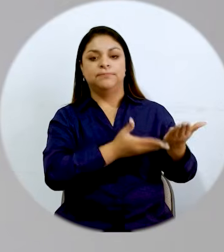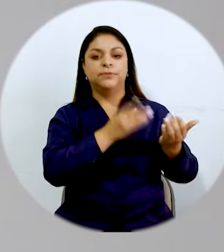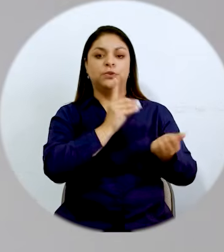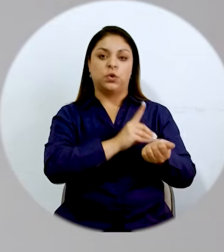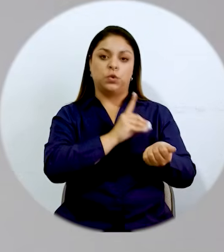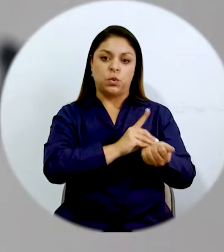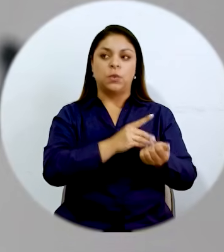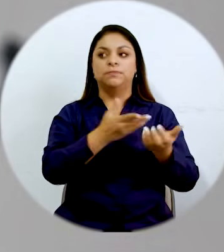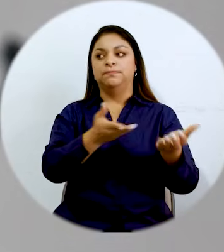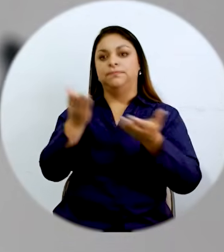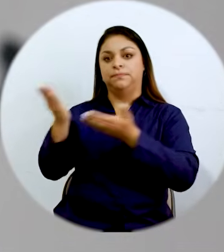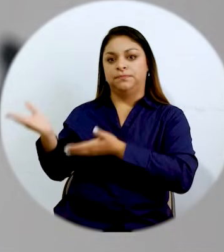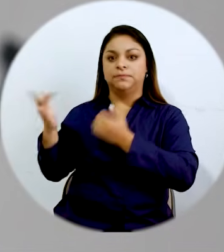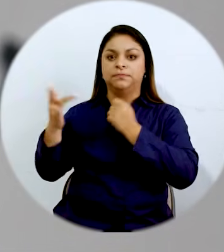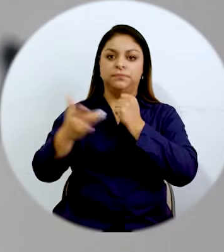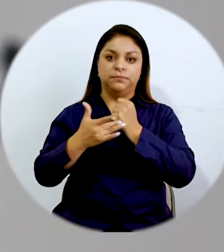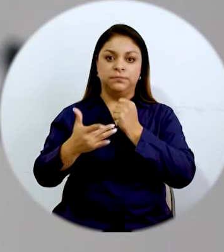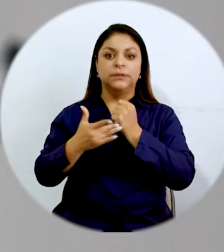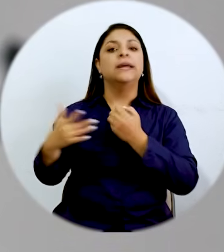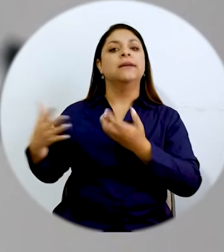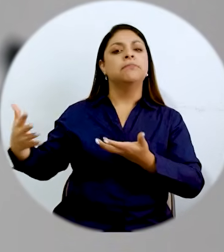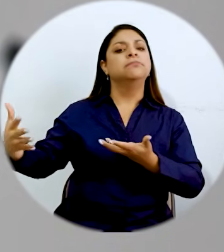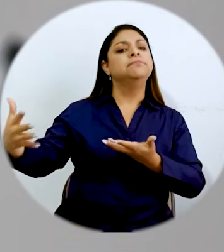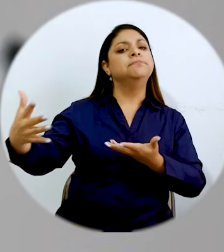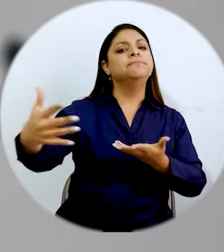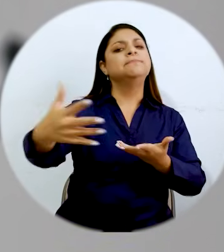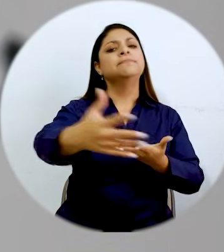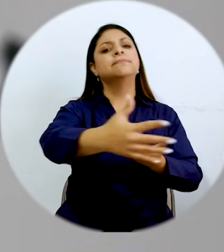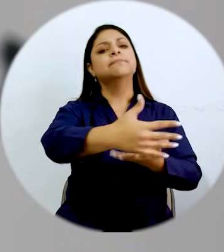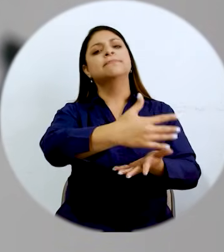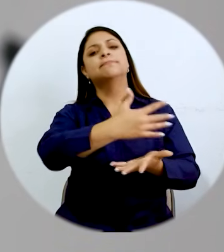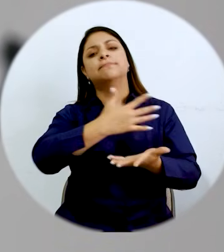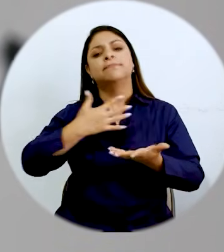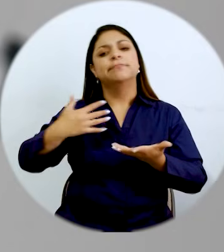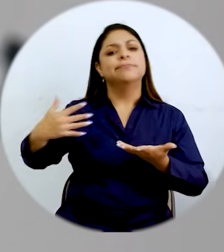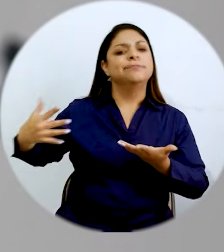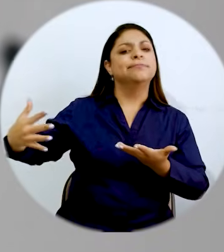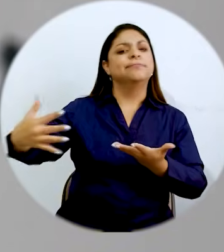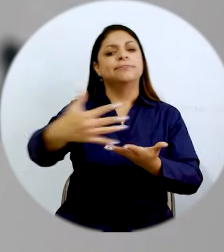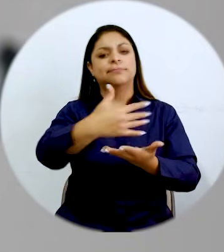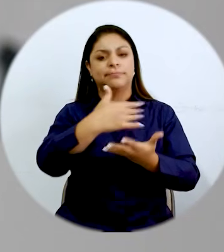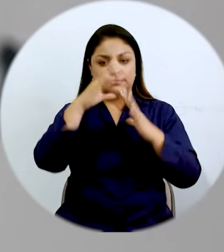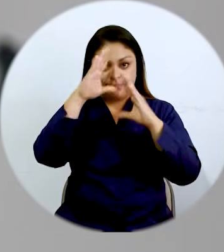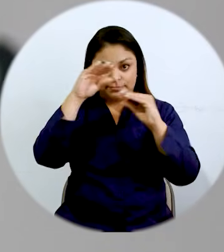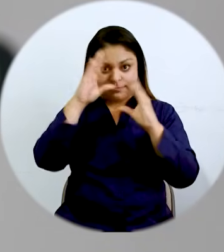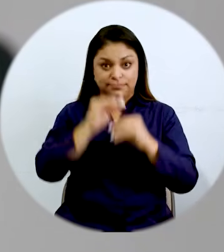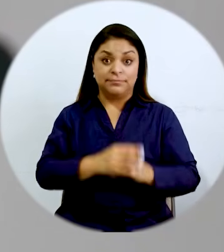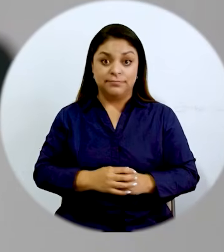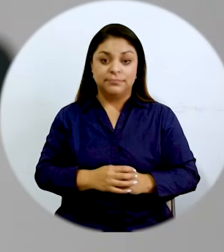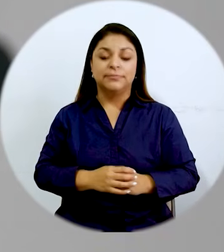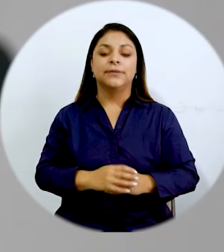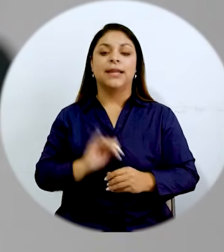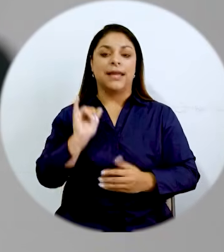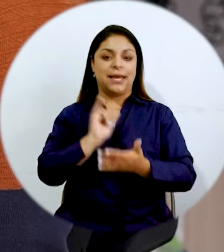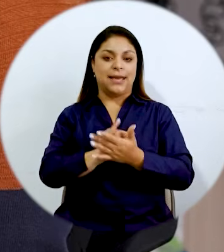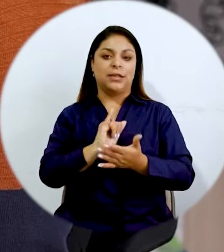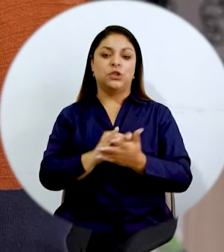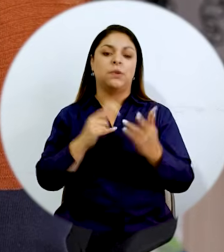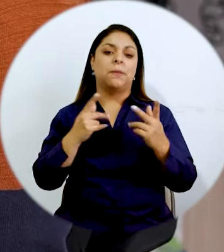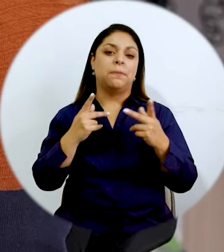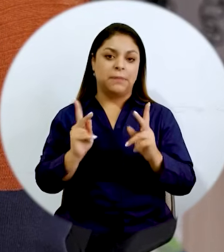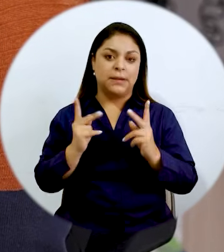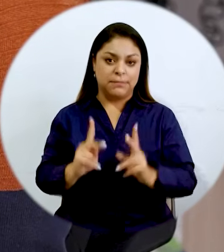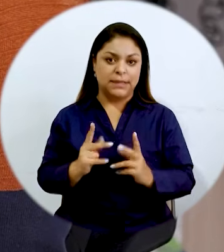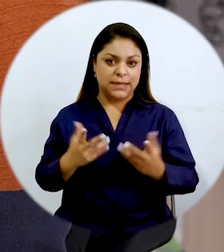veterinario, se los pasa al técnico, y así se van recogiendo datos y datos y datos y datos. Entonces todo eso, digamos,